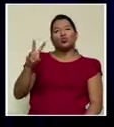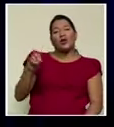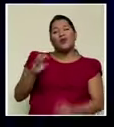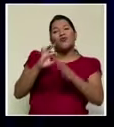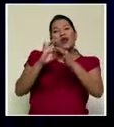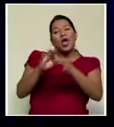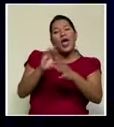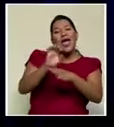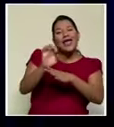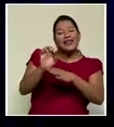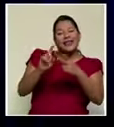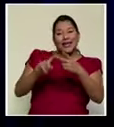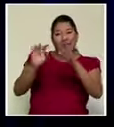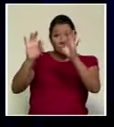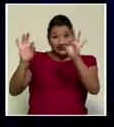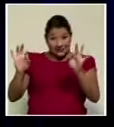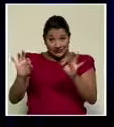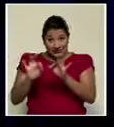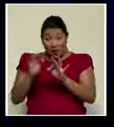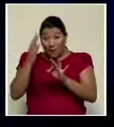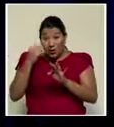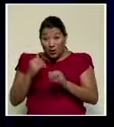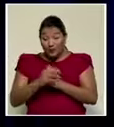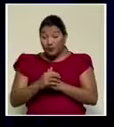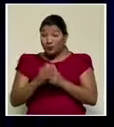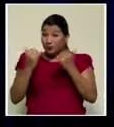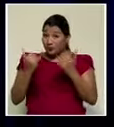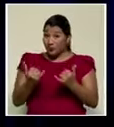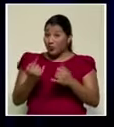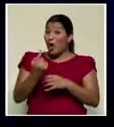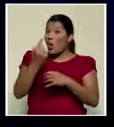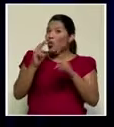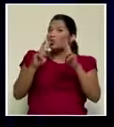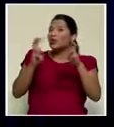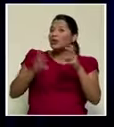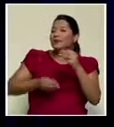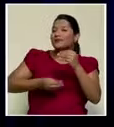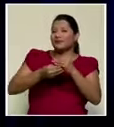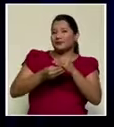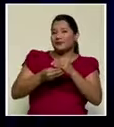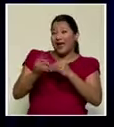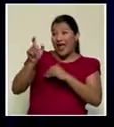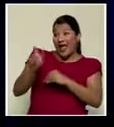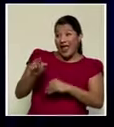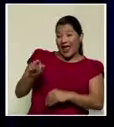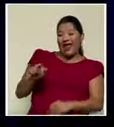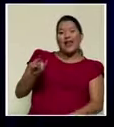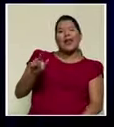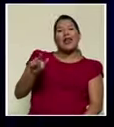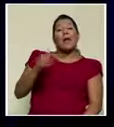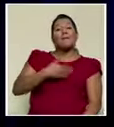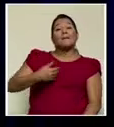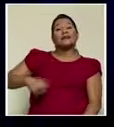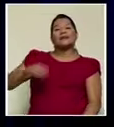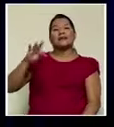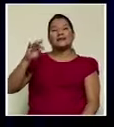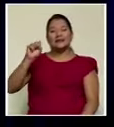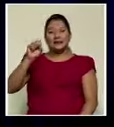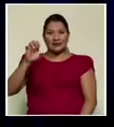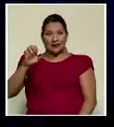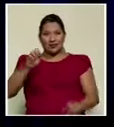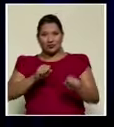hay un tema que, digamos, ahora le suma. Es increíble, pero digamos, la salida de don Luis Antonio Sobrado, pese a que uno lo puede ver como una baja